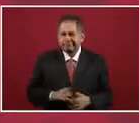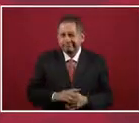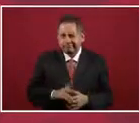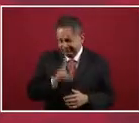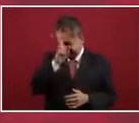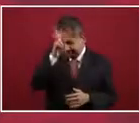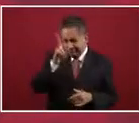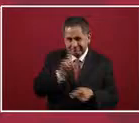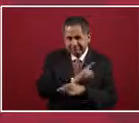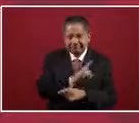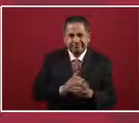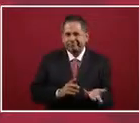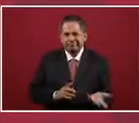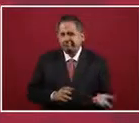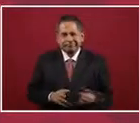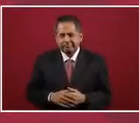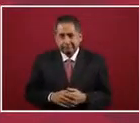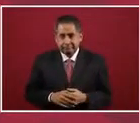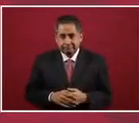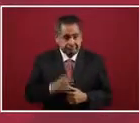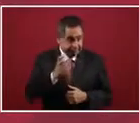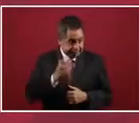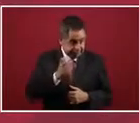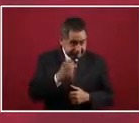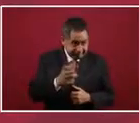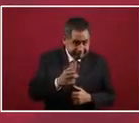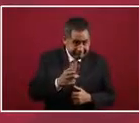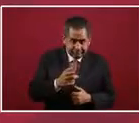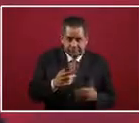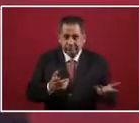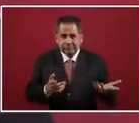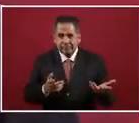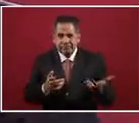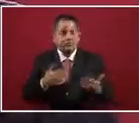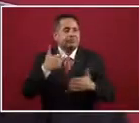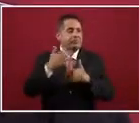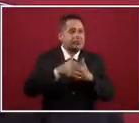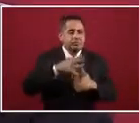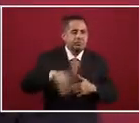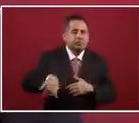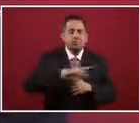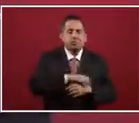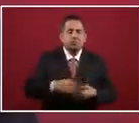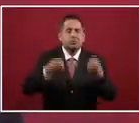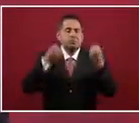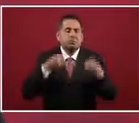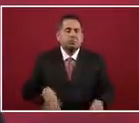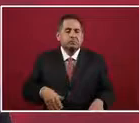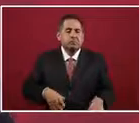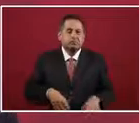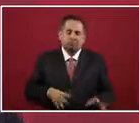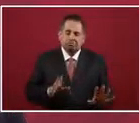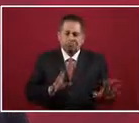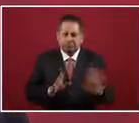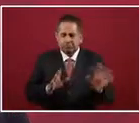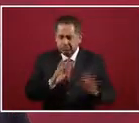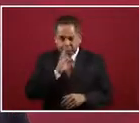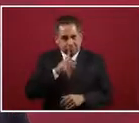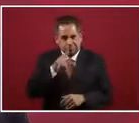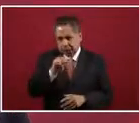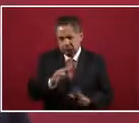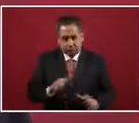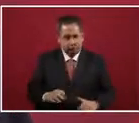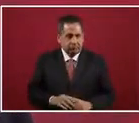porque si a esas vamos, nos quedaríamos tuertos o chimuelos todos.